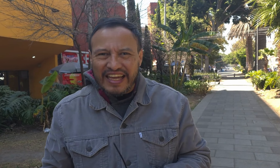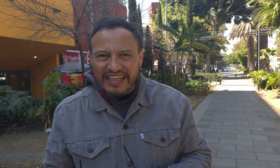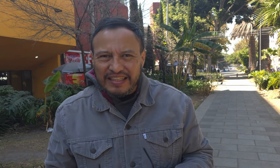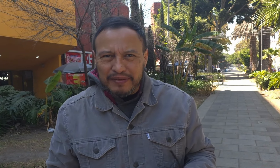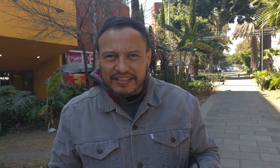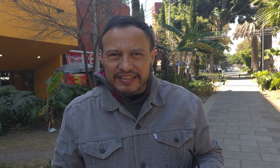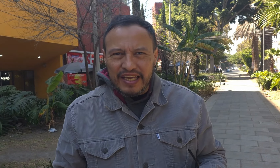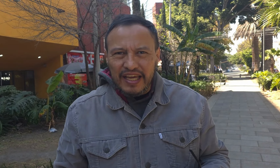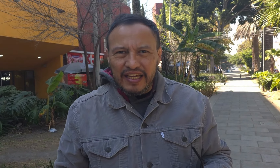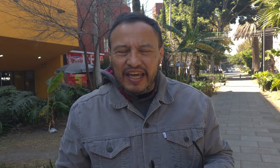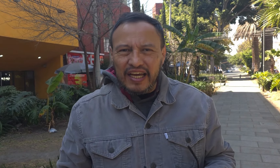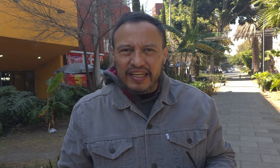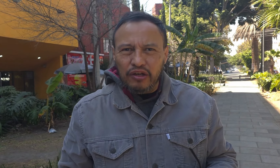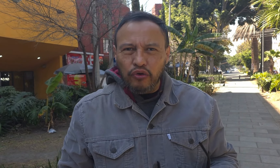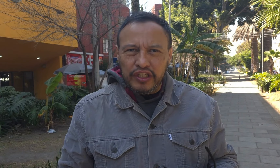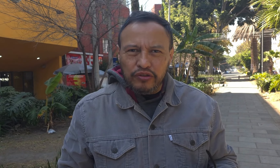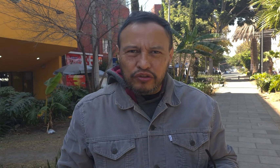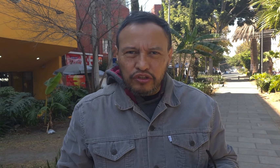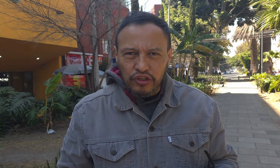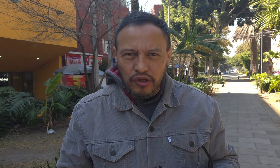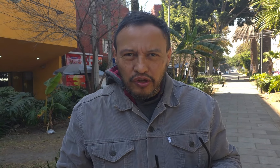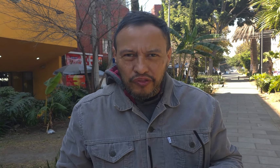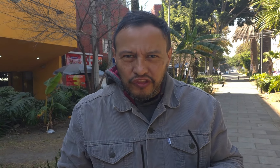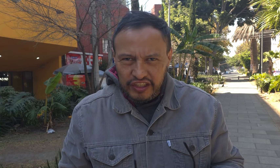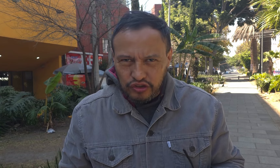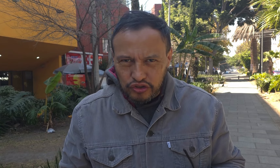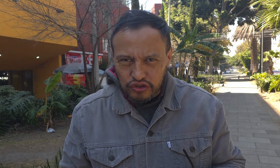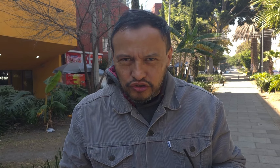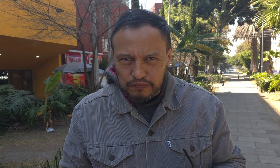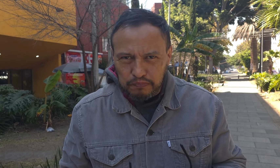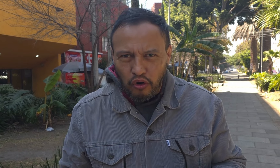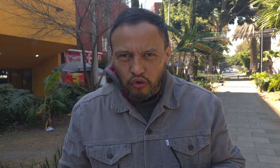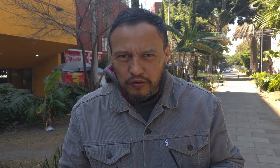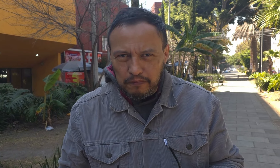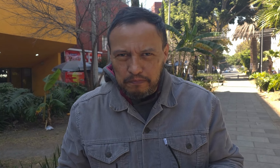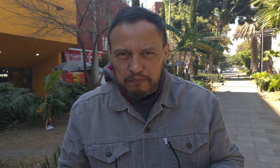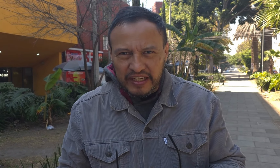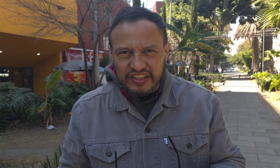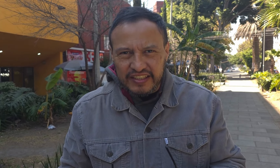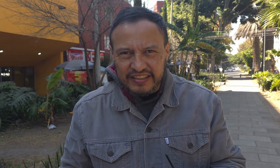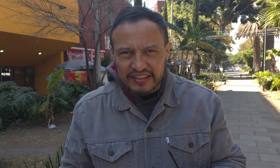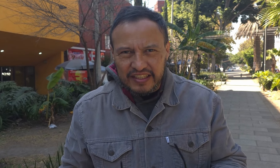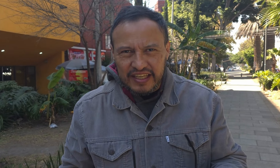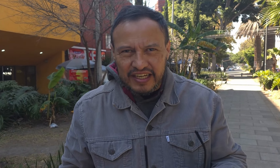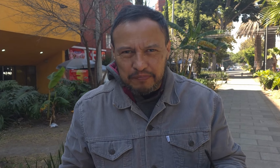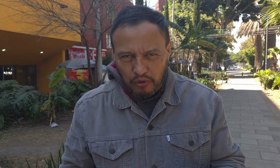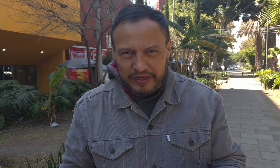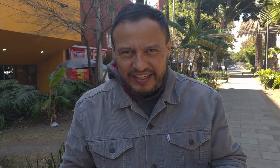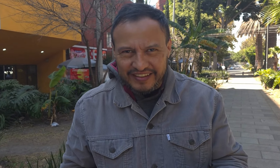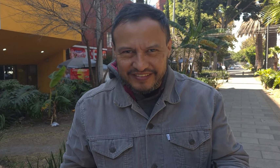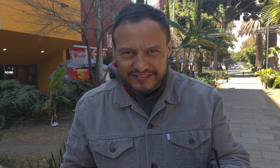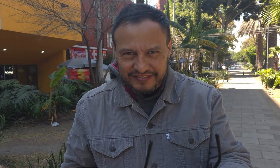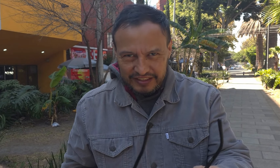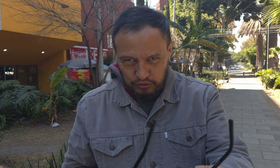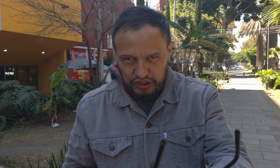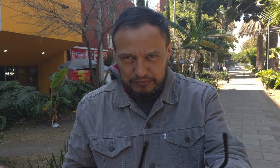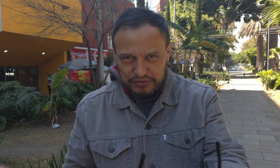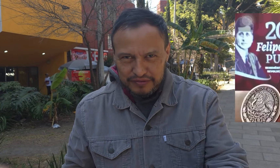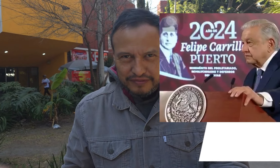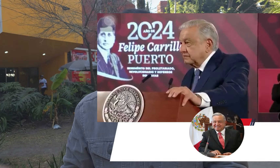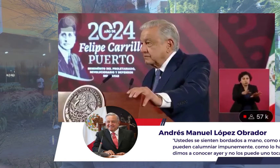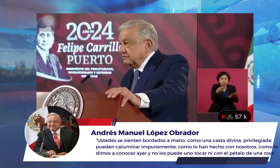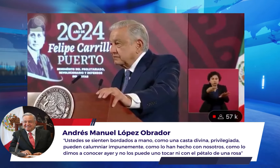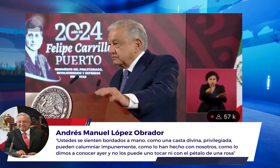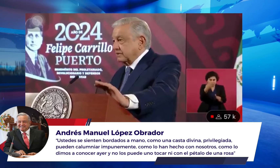más terribles que hayan oído dichos por un presidente de la República.